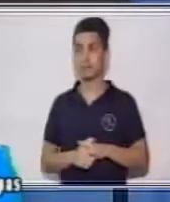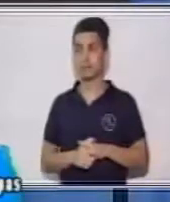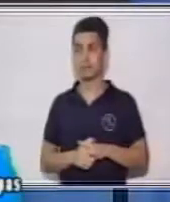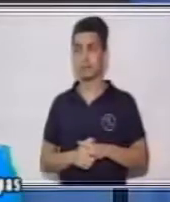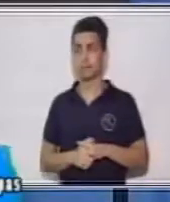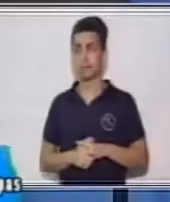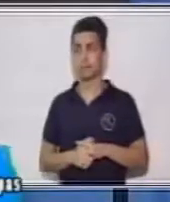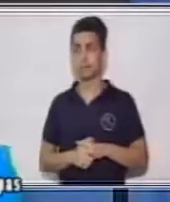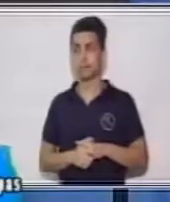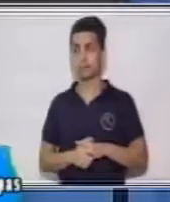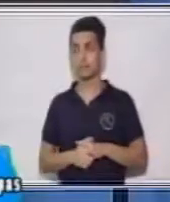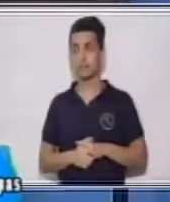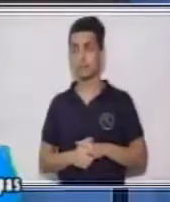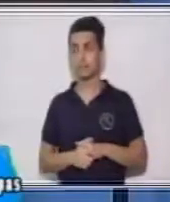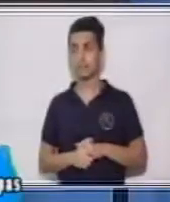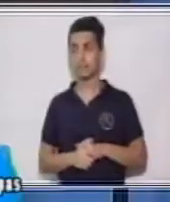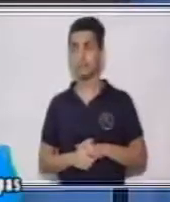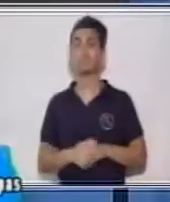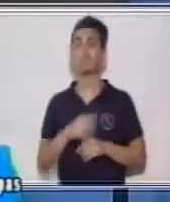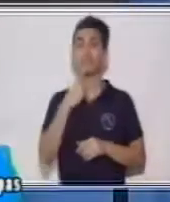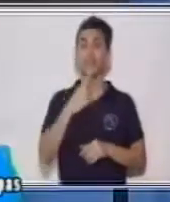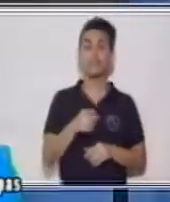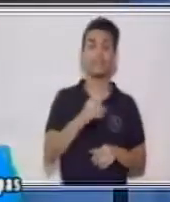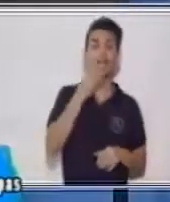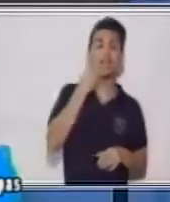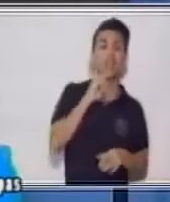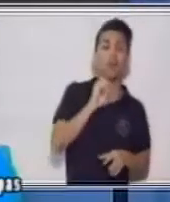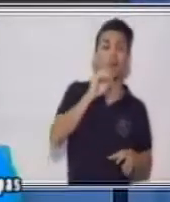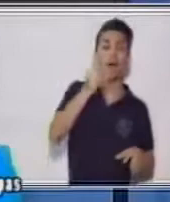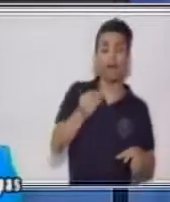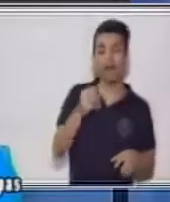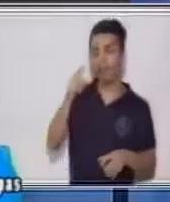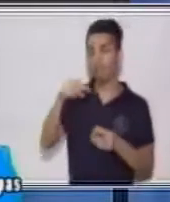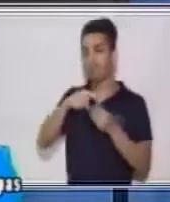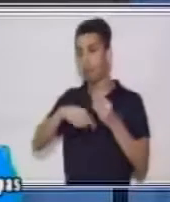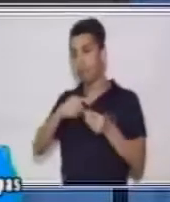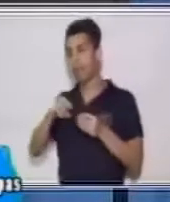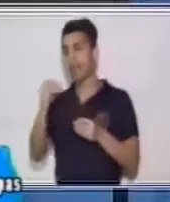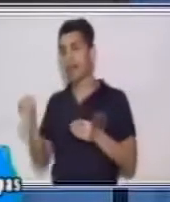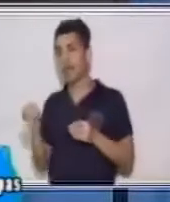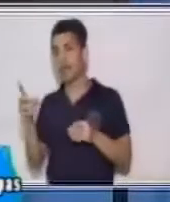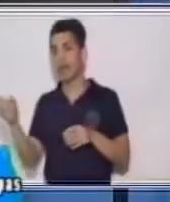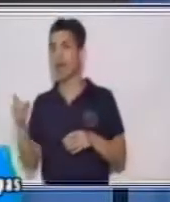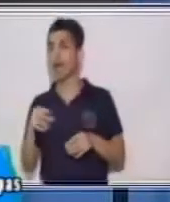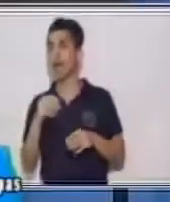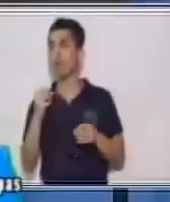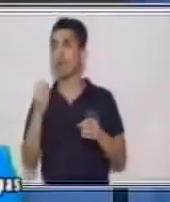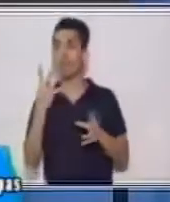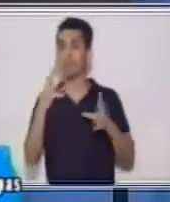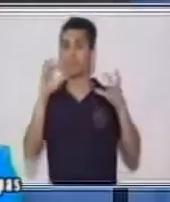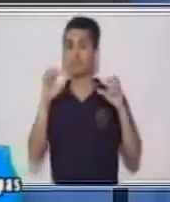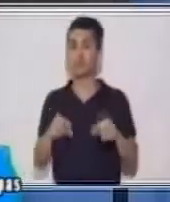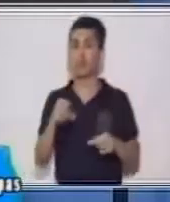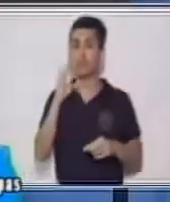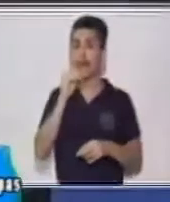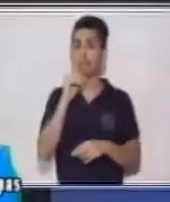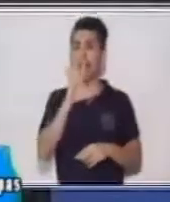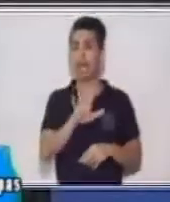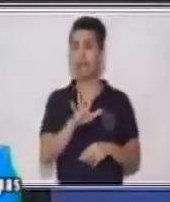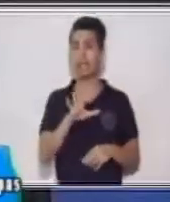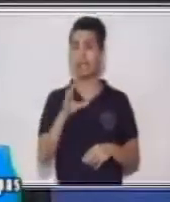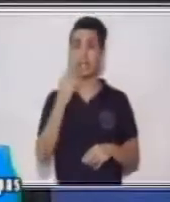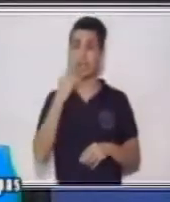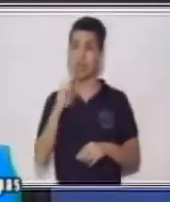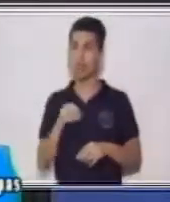el idioma, la familia, la rama y hablantes de ese idioma.